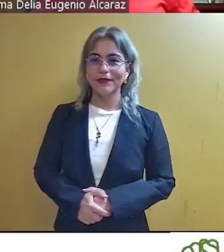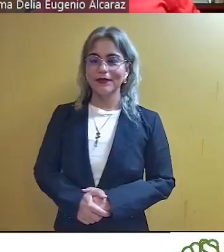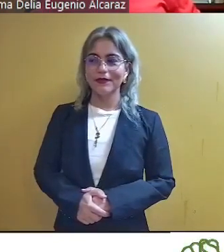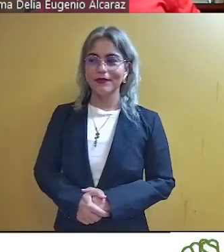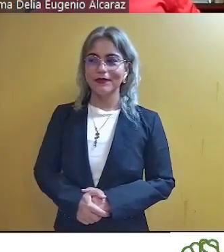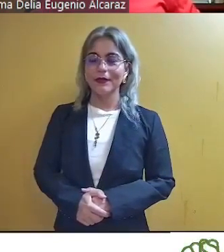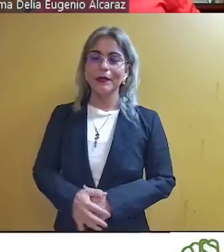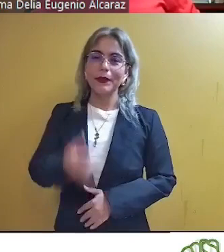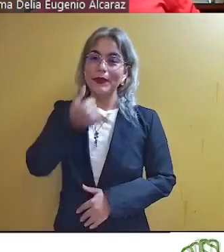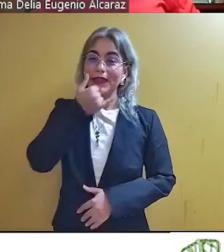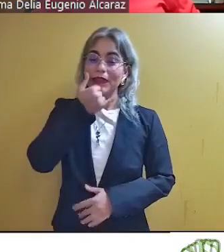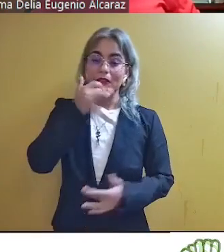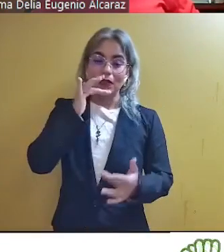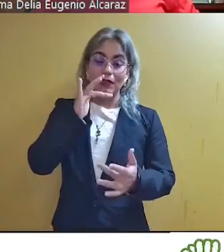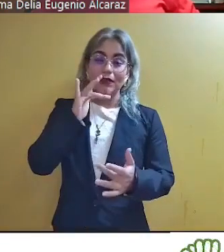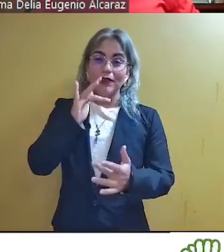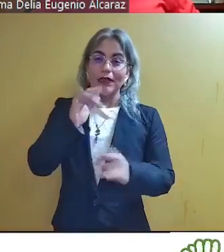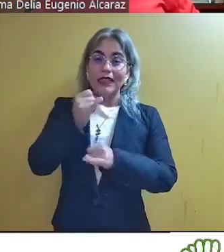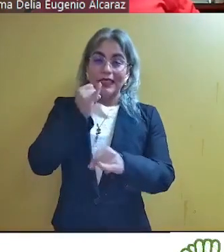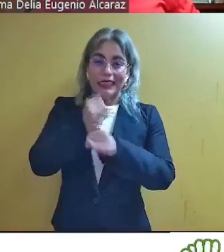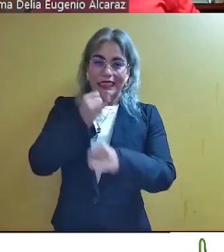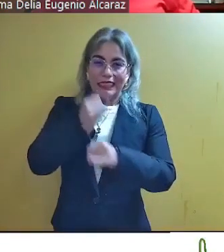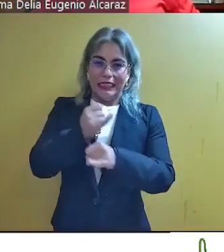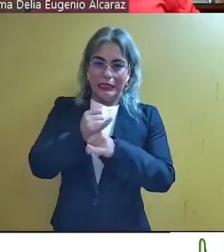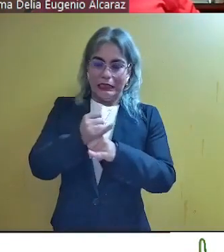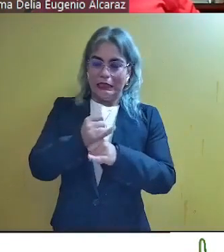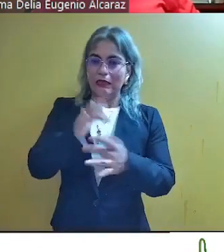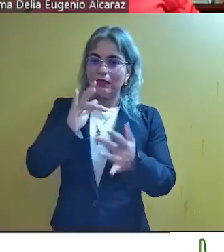internet. ¿Sí me escuchan?